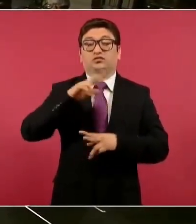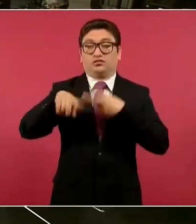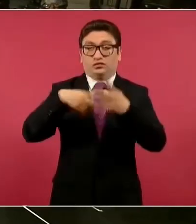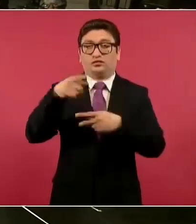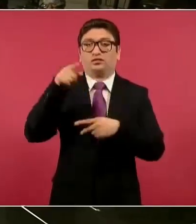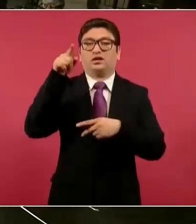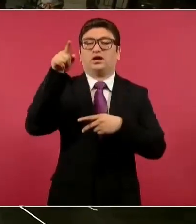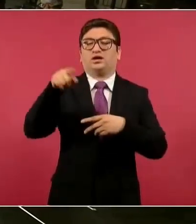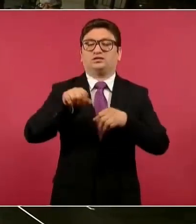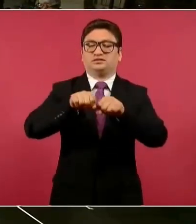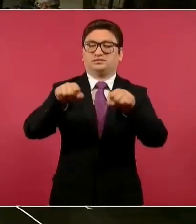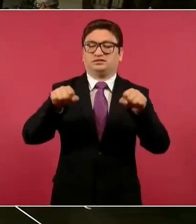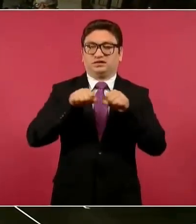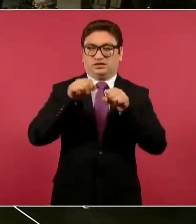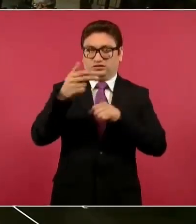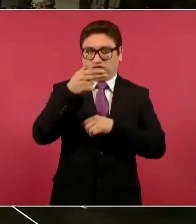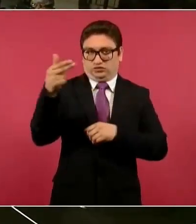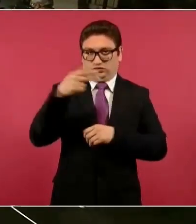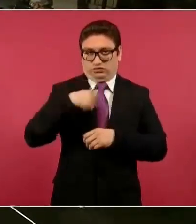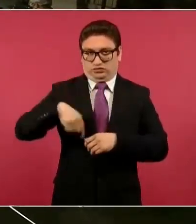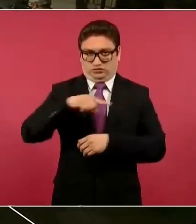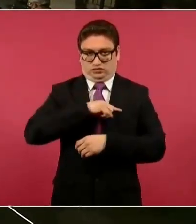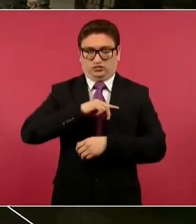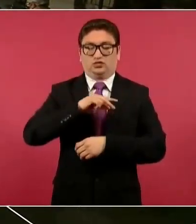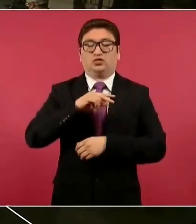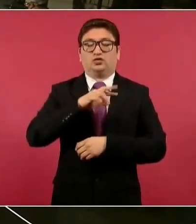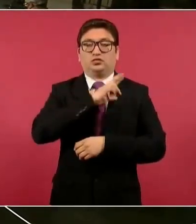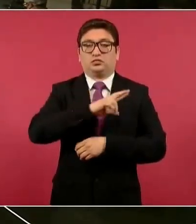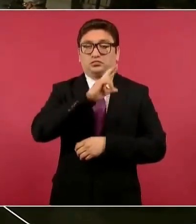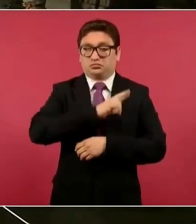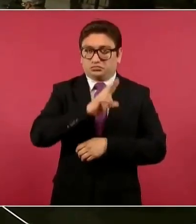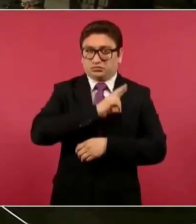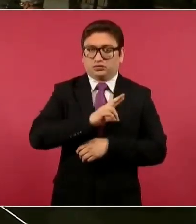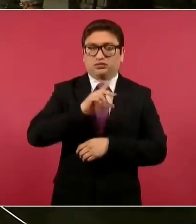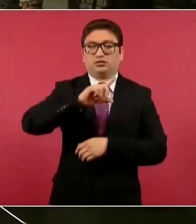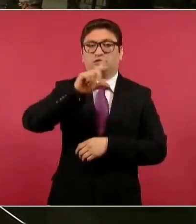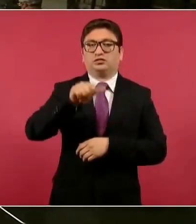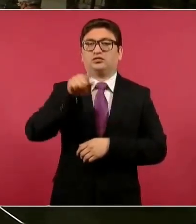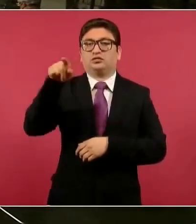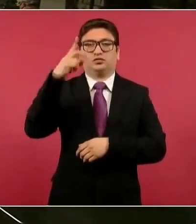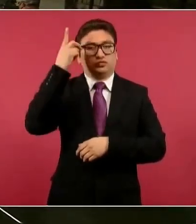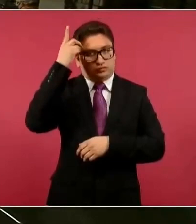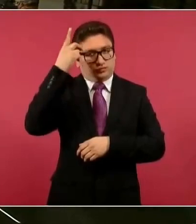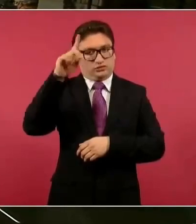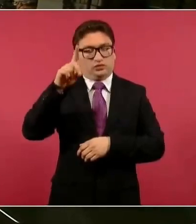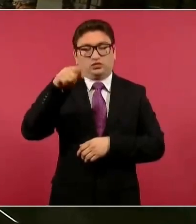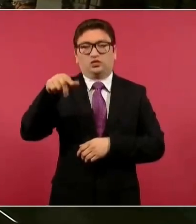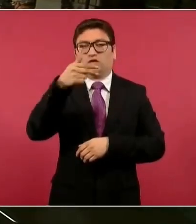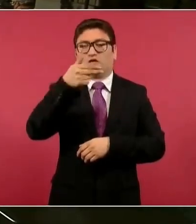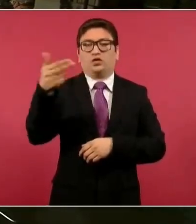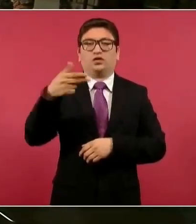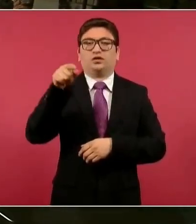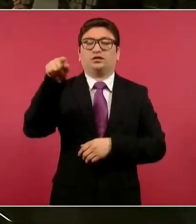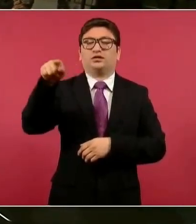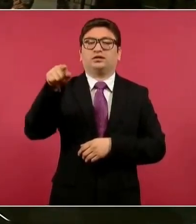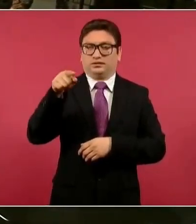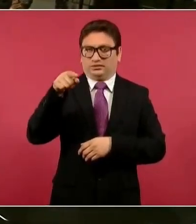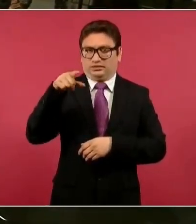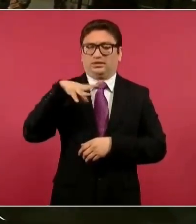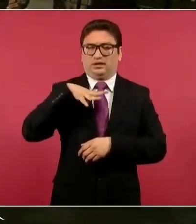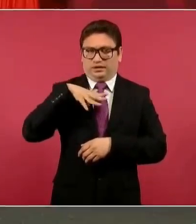un salón de un hotel y resultó que los dueños del hotel estaban